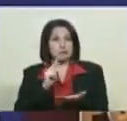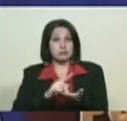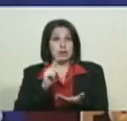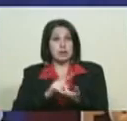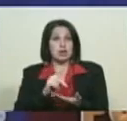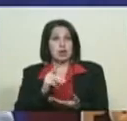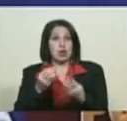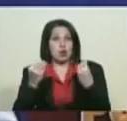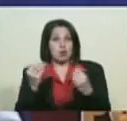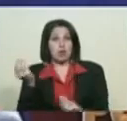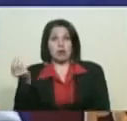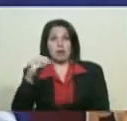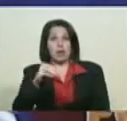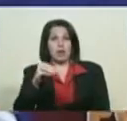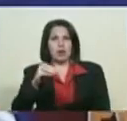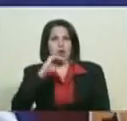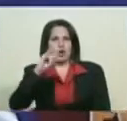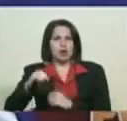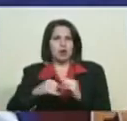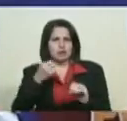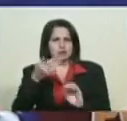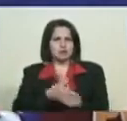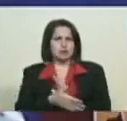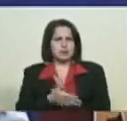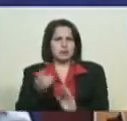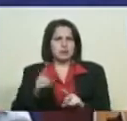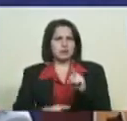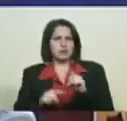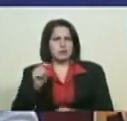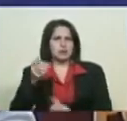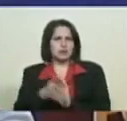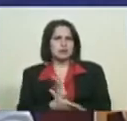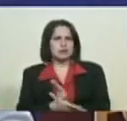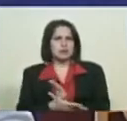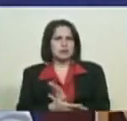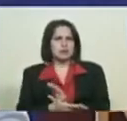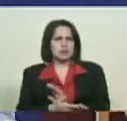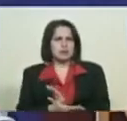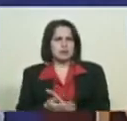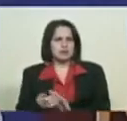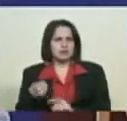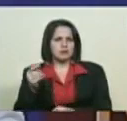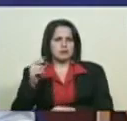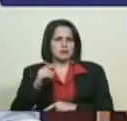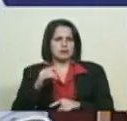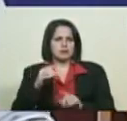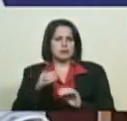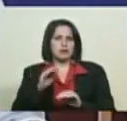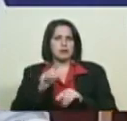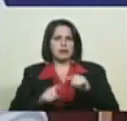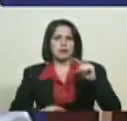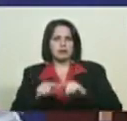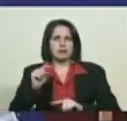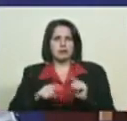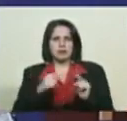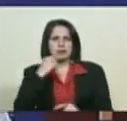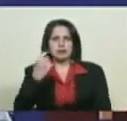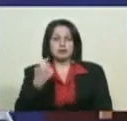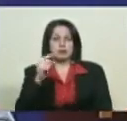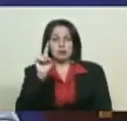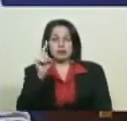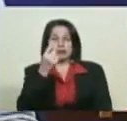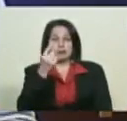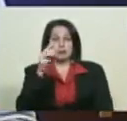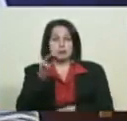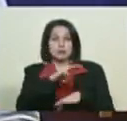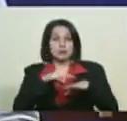voto. Incluso Jorge Rodríguez decía que la cifra es cercana a los 10 millones. Ha dicho el primer vicepresidente de la Tolda Roja